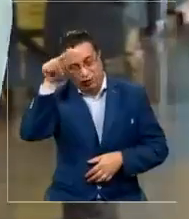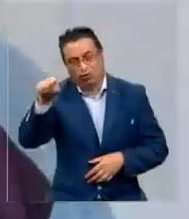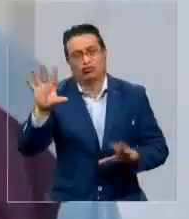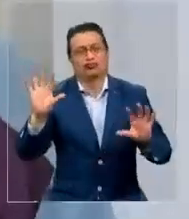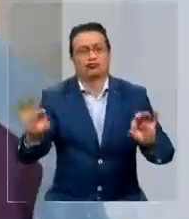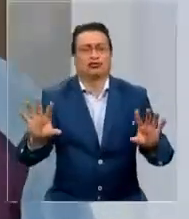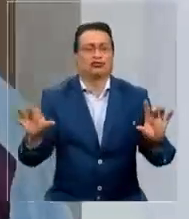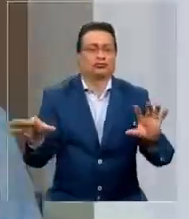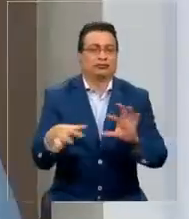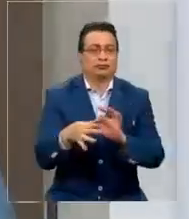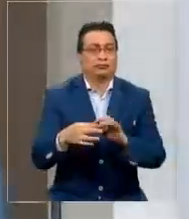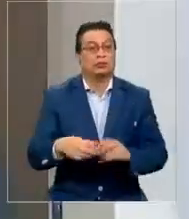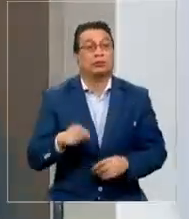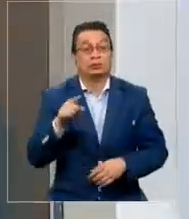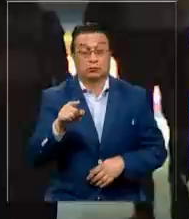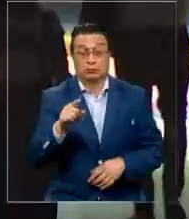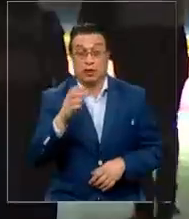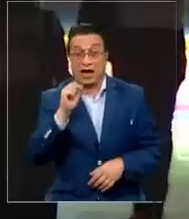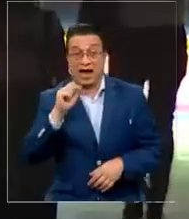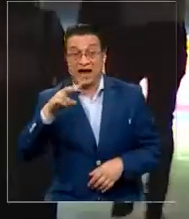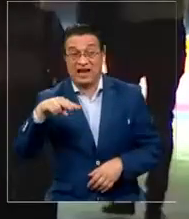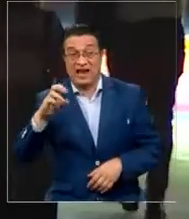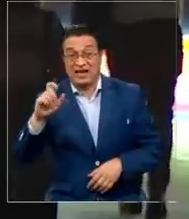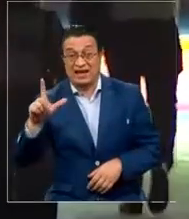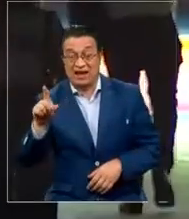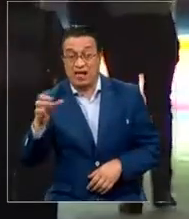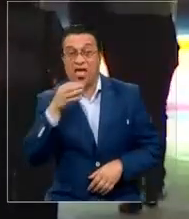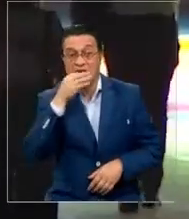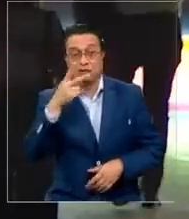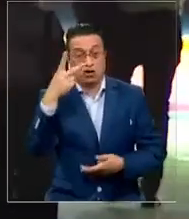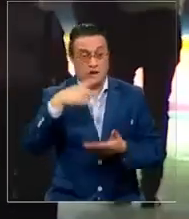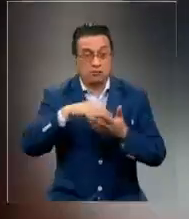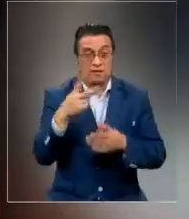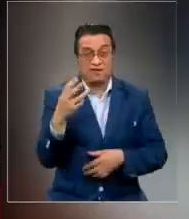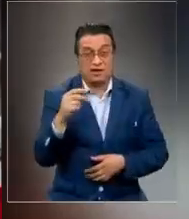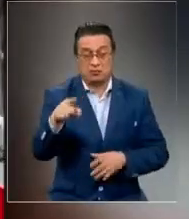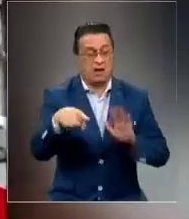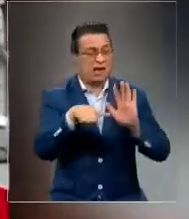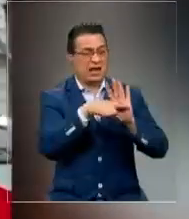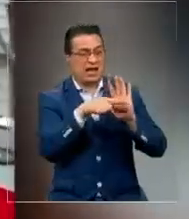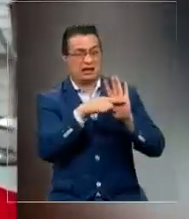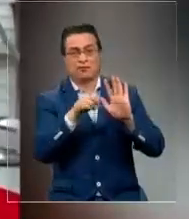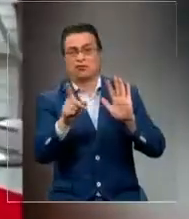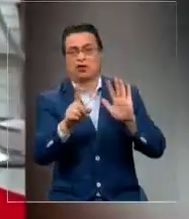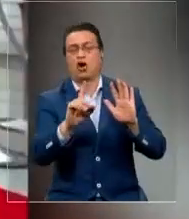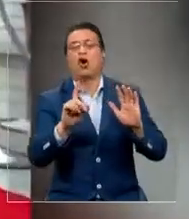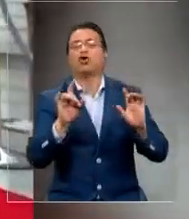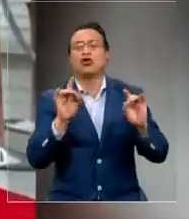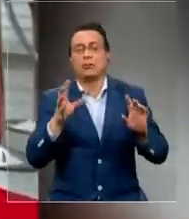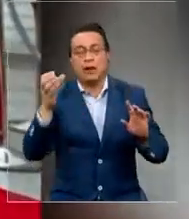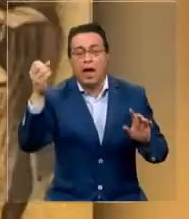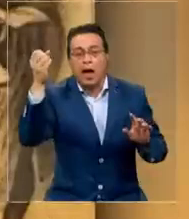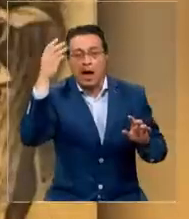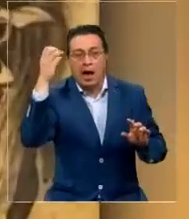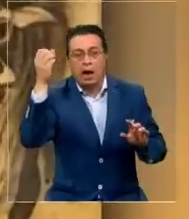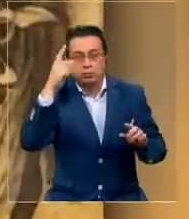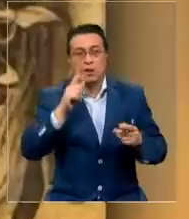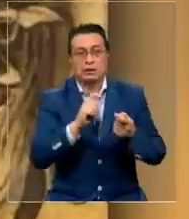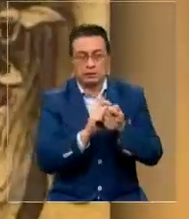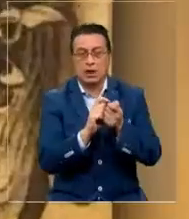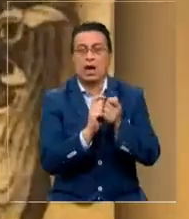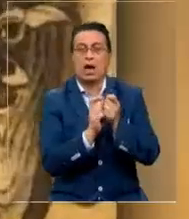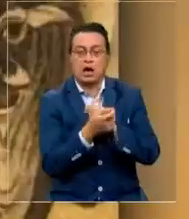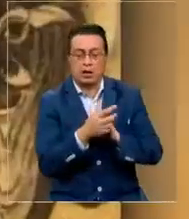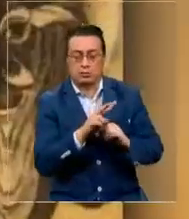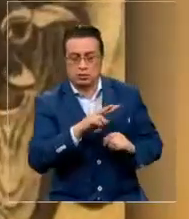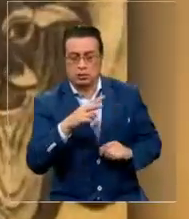embargo, Ángeles Lazo cree que no debemos considerar el 2020 como un año negativo, sino de aprendizaje, un gran cambio de